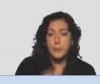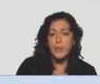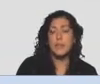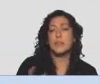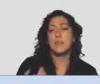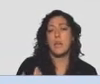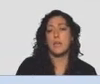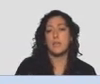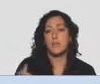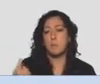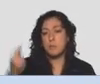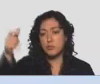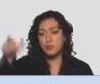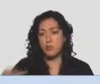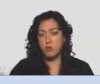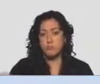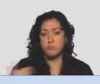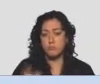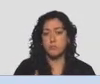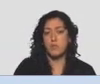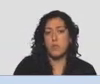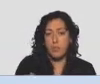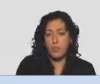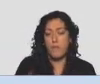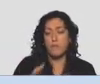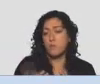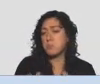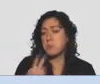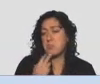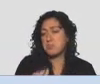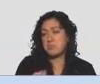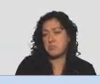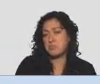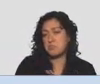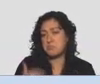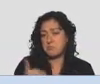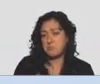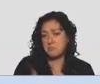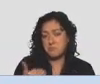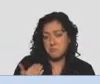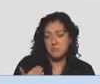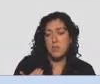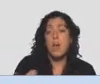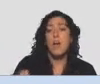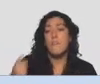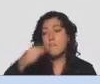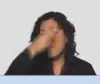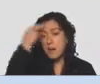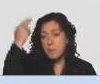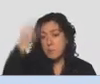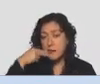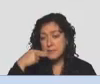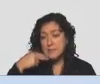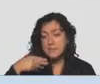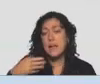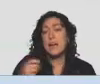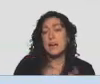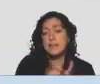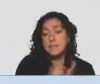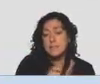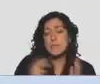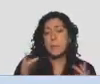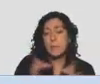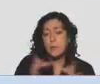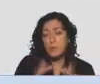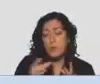paciente podrá ser acordada por canales electrónicos. Y esto es importante, las farmacias deberán archivar y guardar las recetas digitales